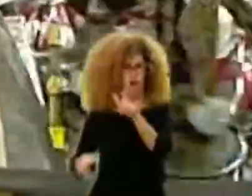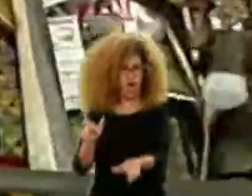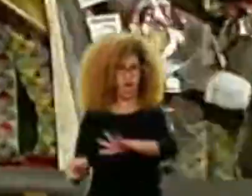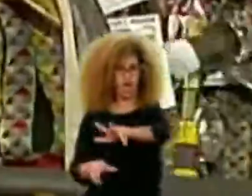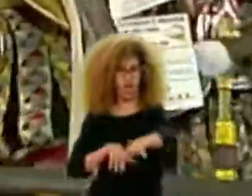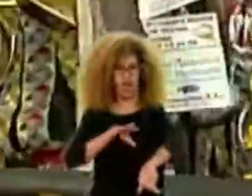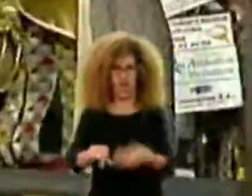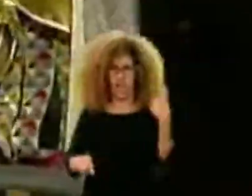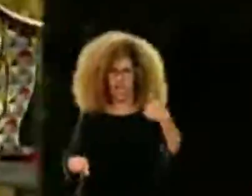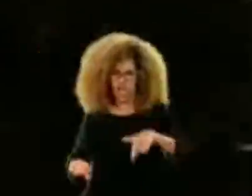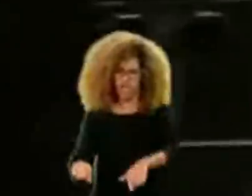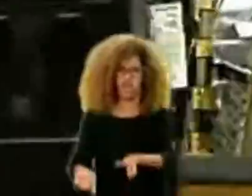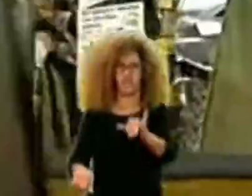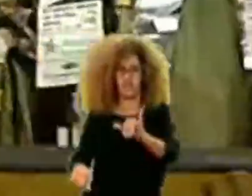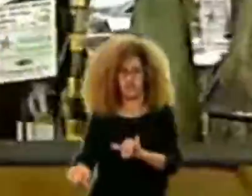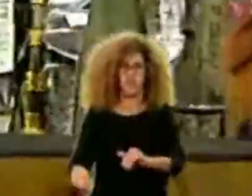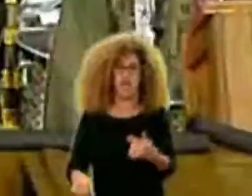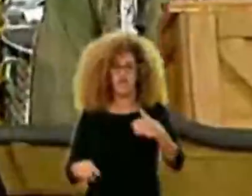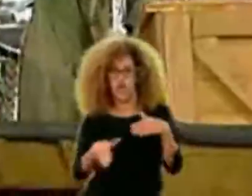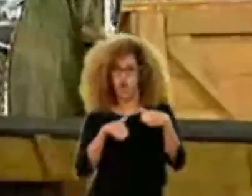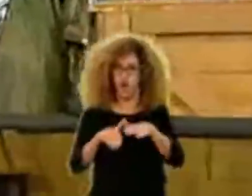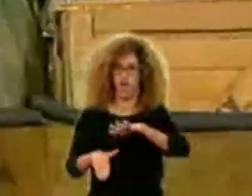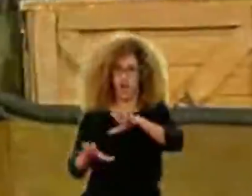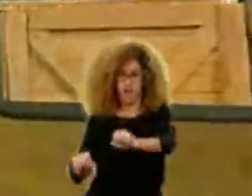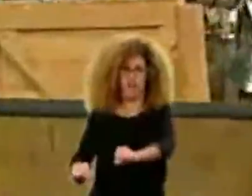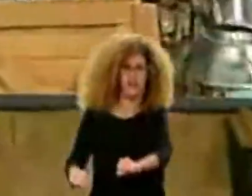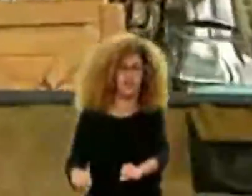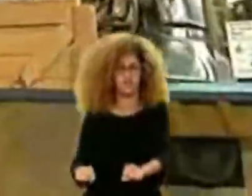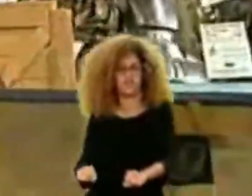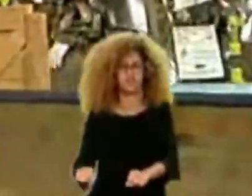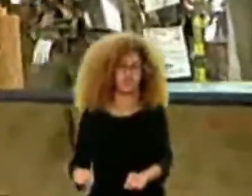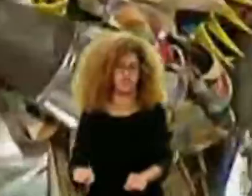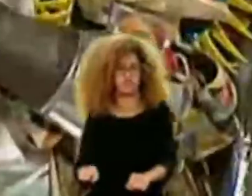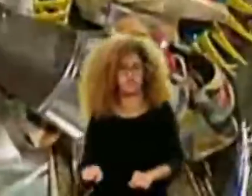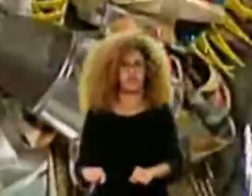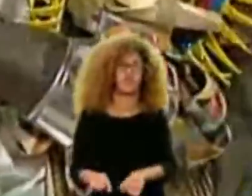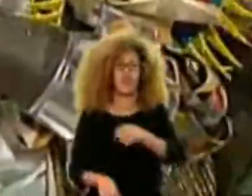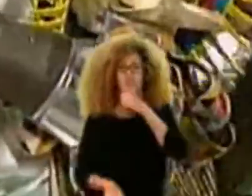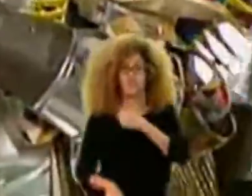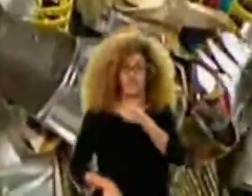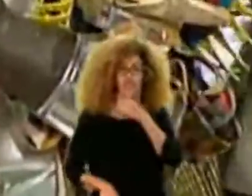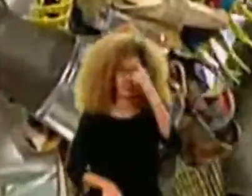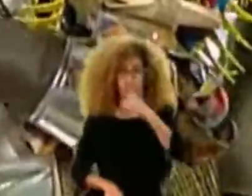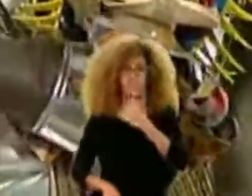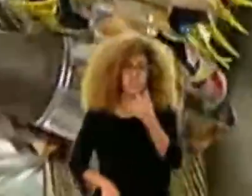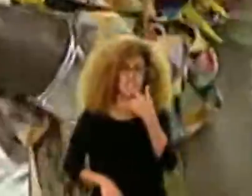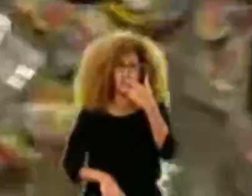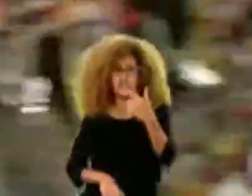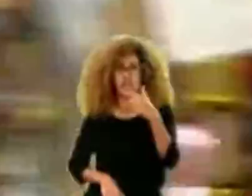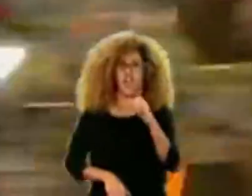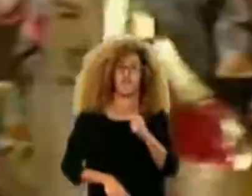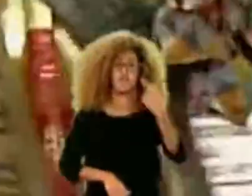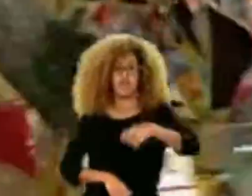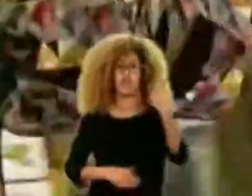son saqueadores. Antes de llegar estos conquistadores, los viejitos dicen que Antonio Morales